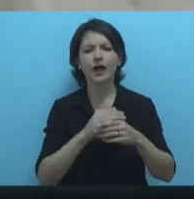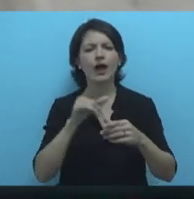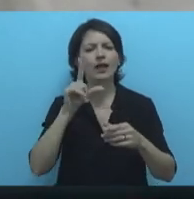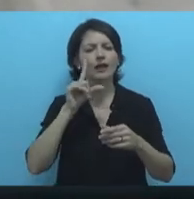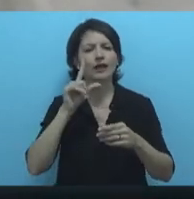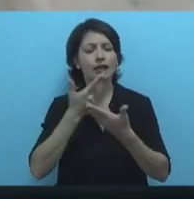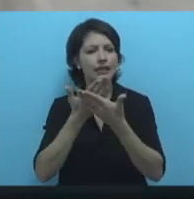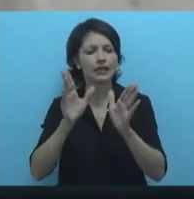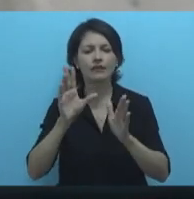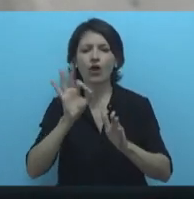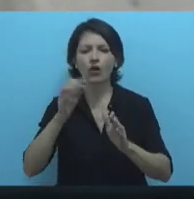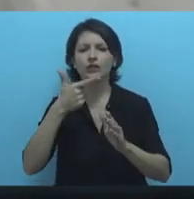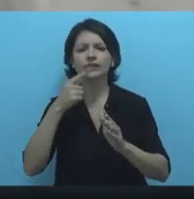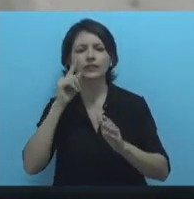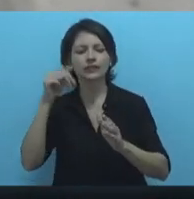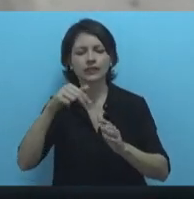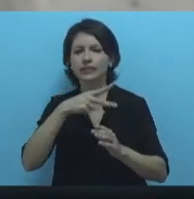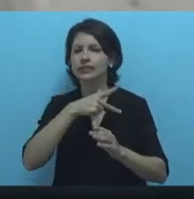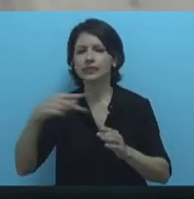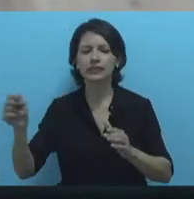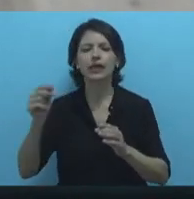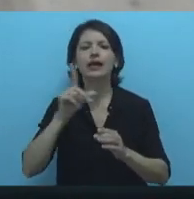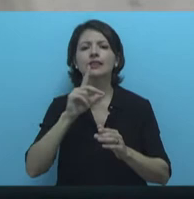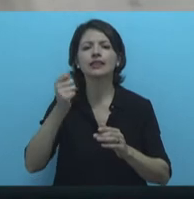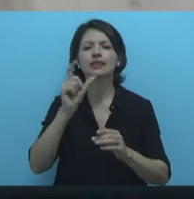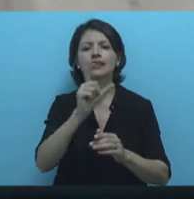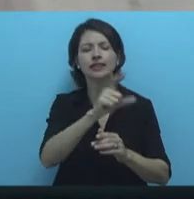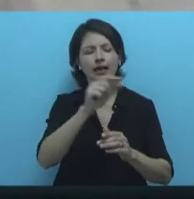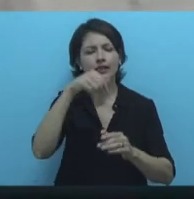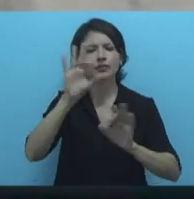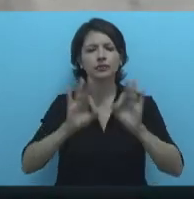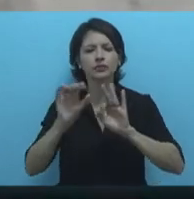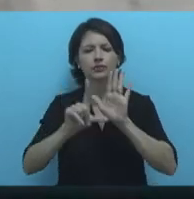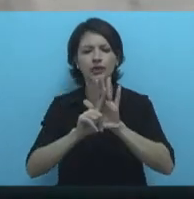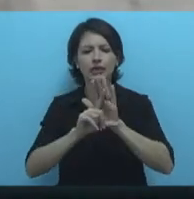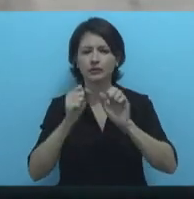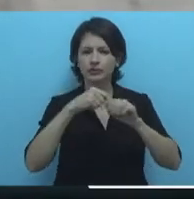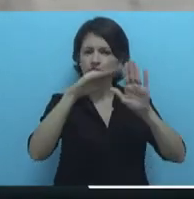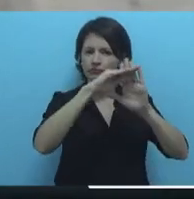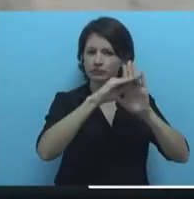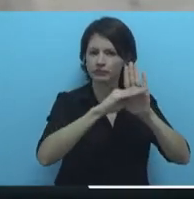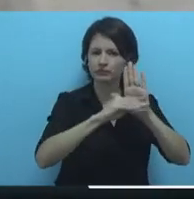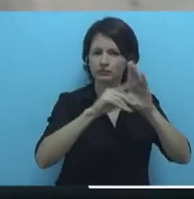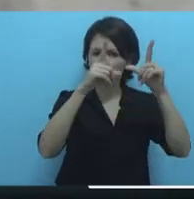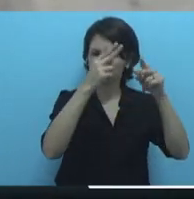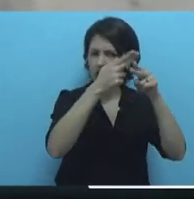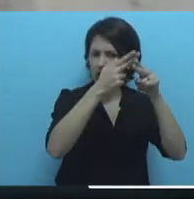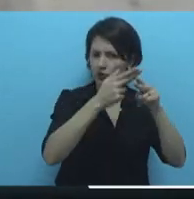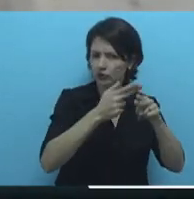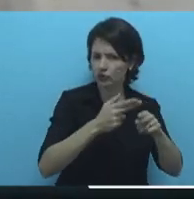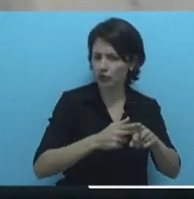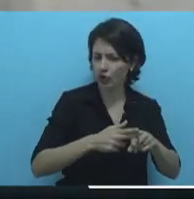alimentos sin tacc también en este proyecto de ley estamos disponiendo un listado de alimentos libre de gluten